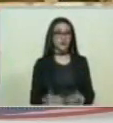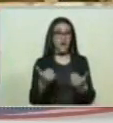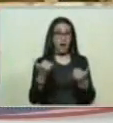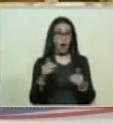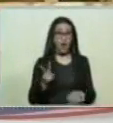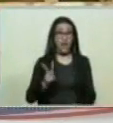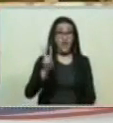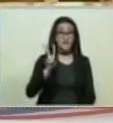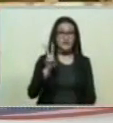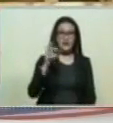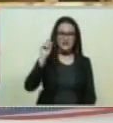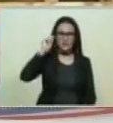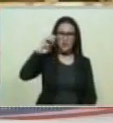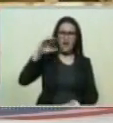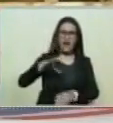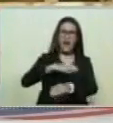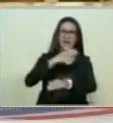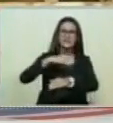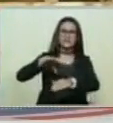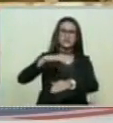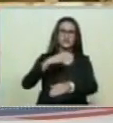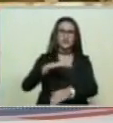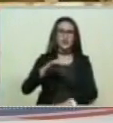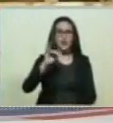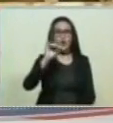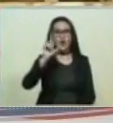Como decía la canción de Ilan Chester, ¿no era?